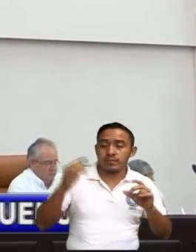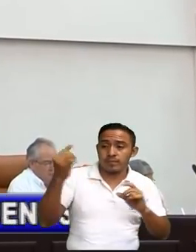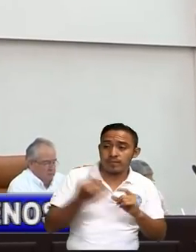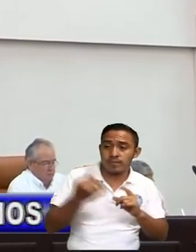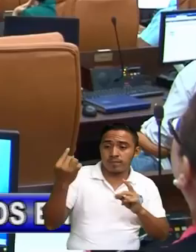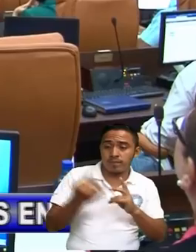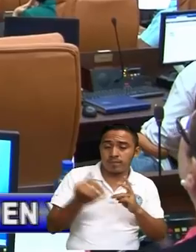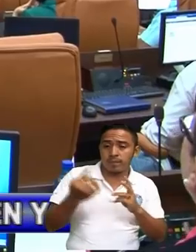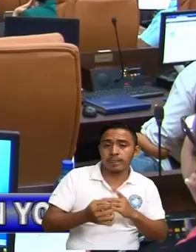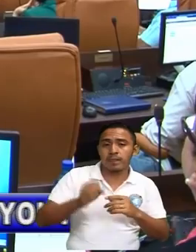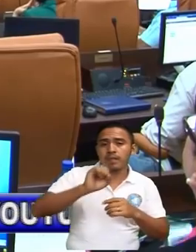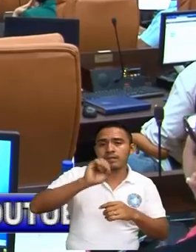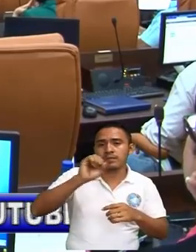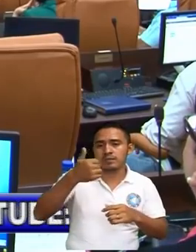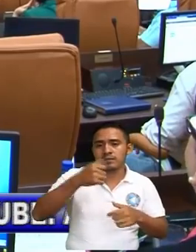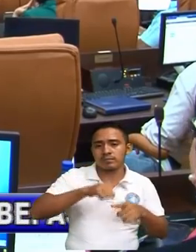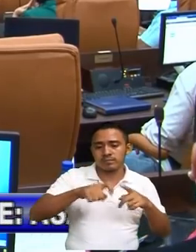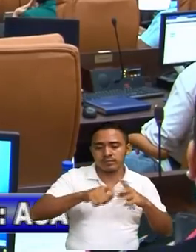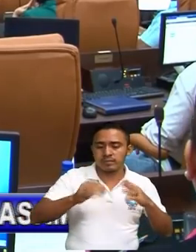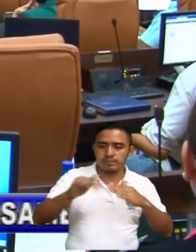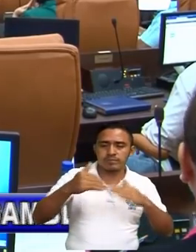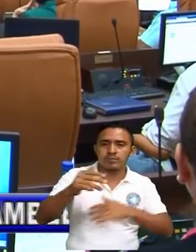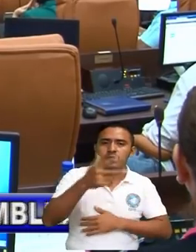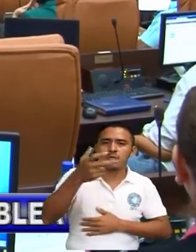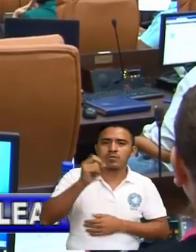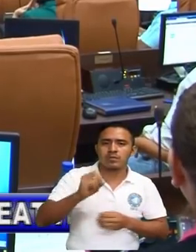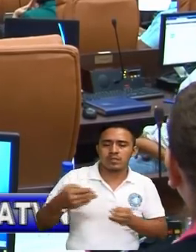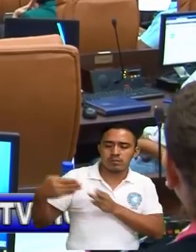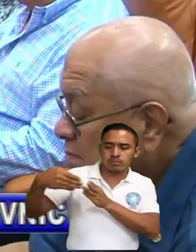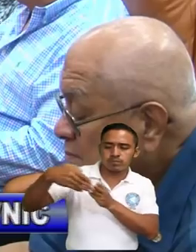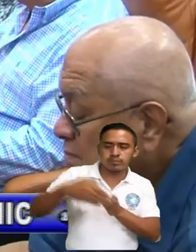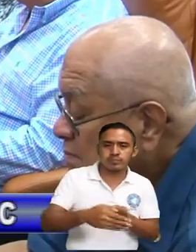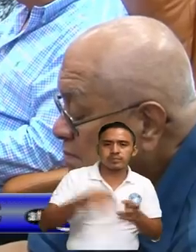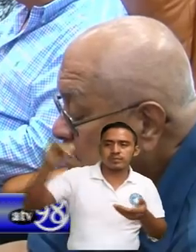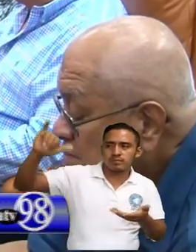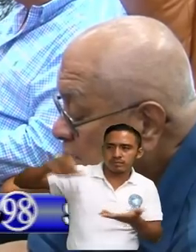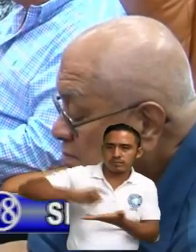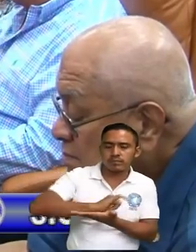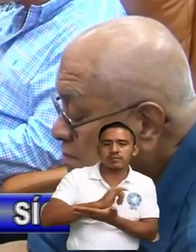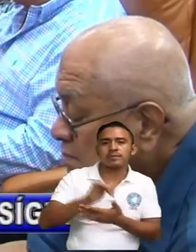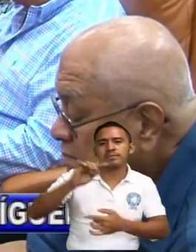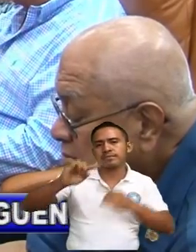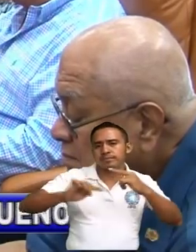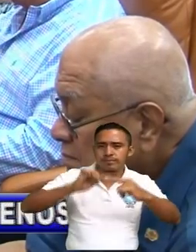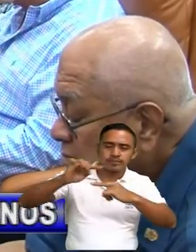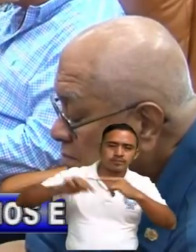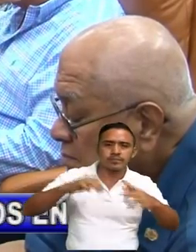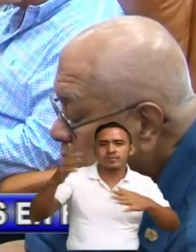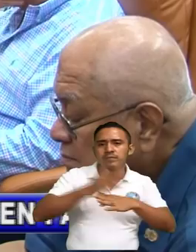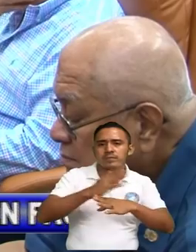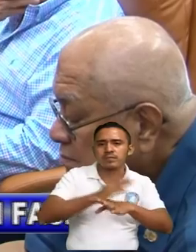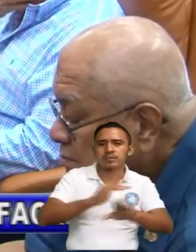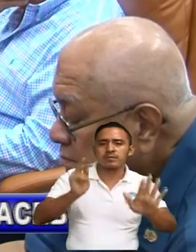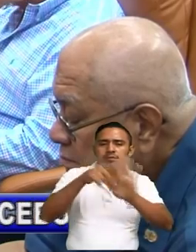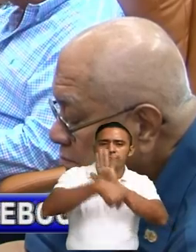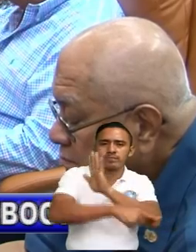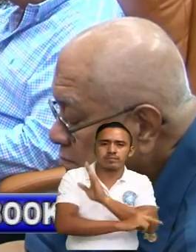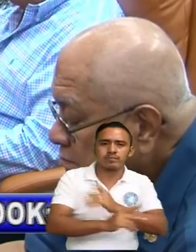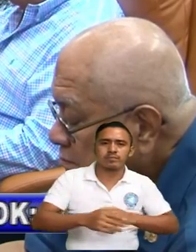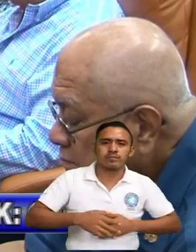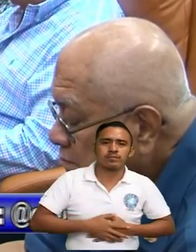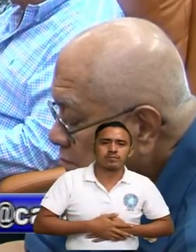segundo semestre de este año a nuestro país 80 naves y aeronaves de forma rotativa y de diferentes países.